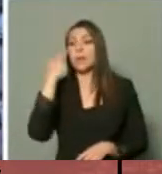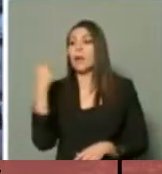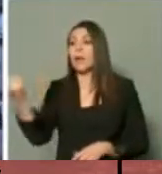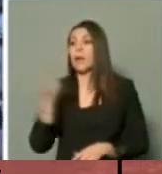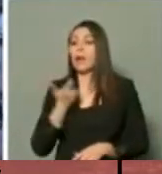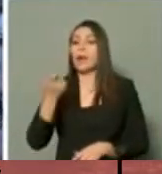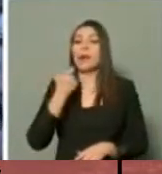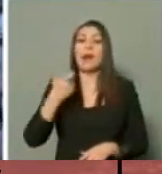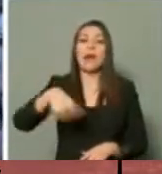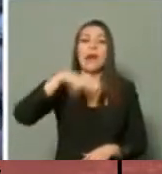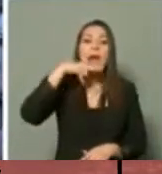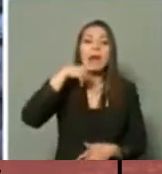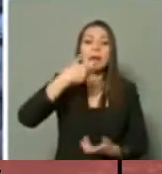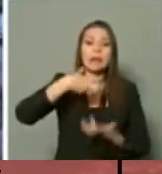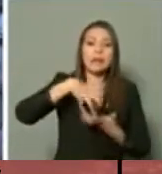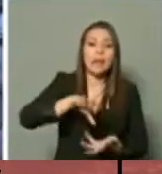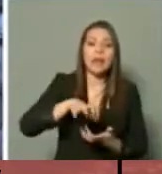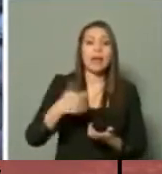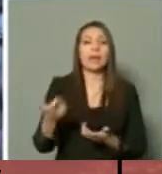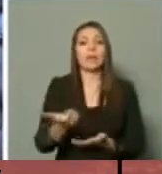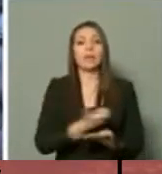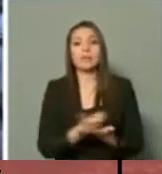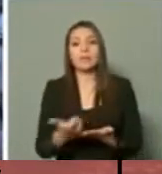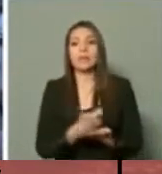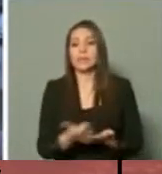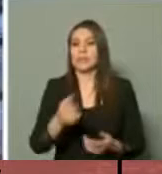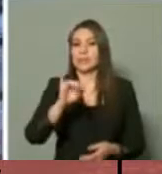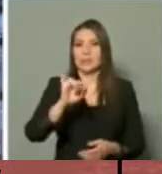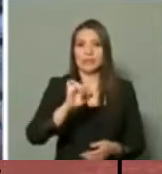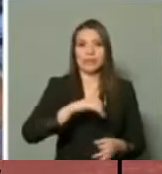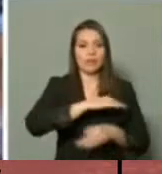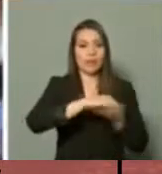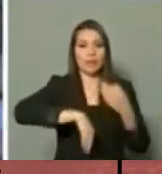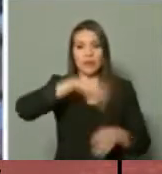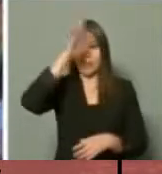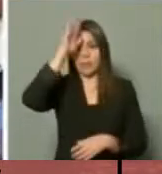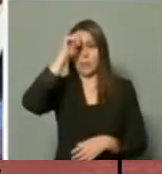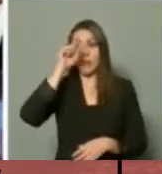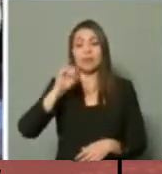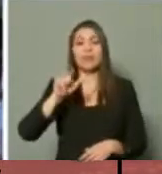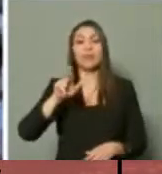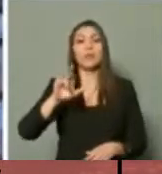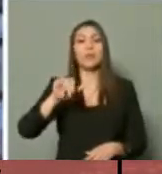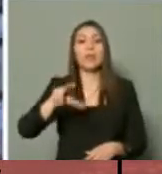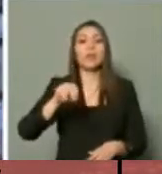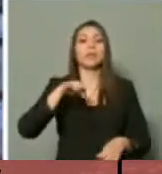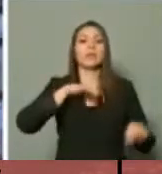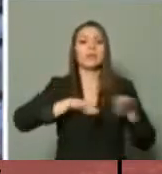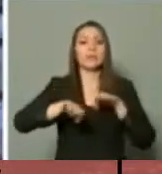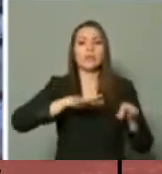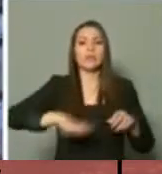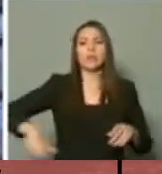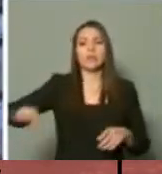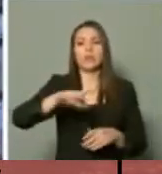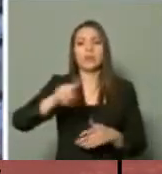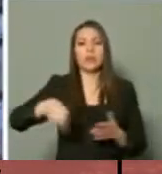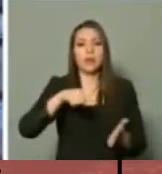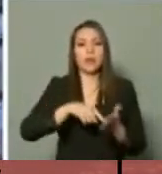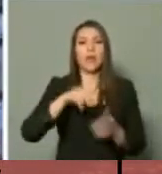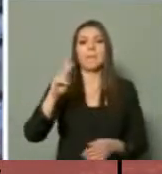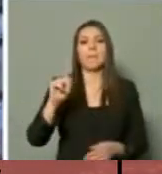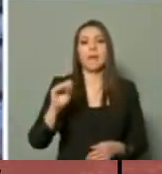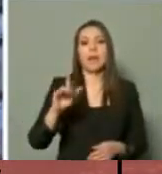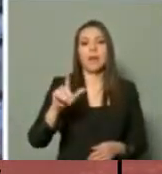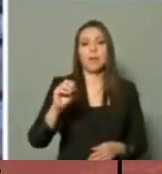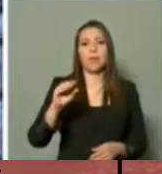salarios. Ahí sí no toma tribunas. Ahí sí, Luciana Tlacomulco va y trabaja para el distrito. Pablo Moctezuma